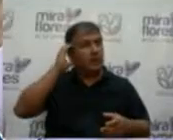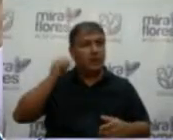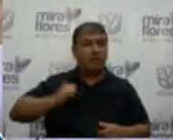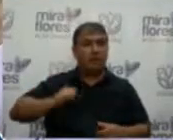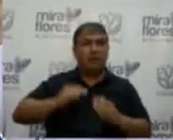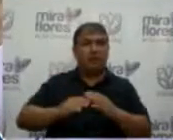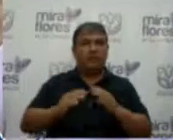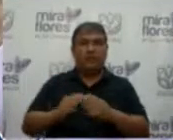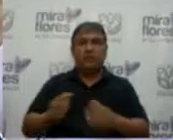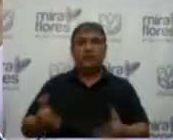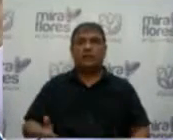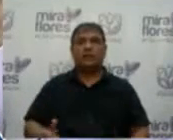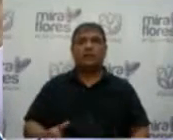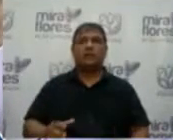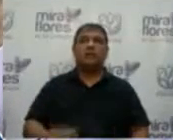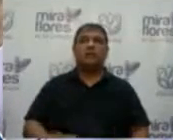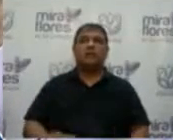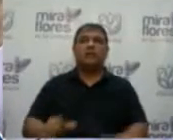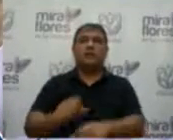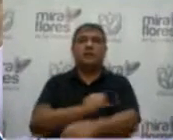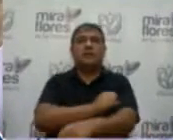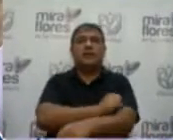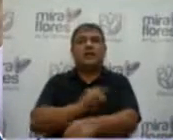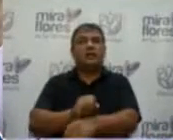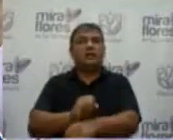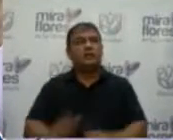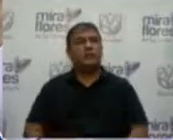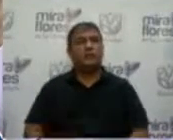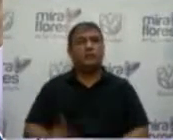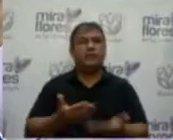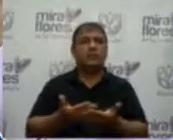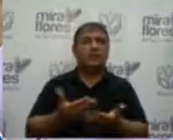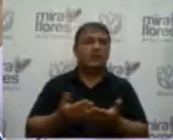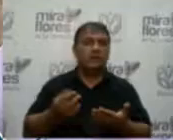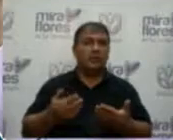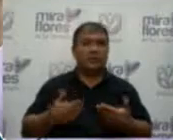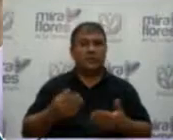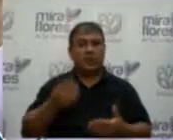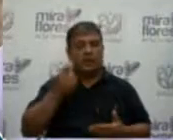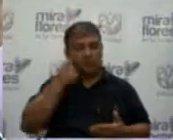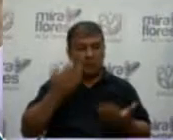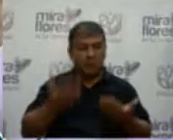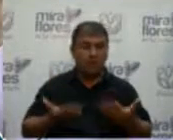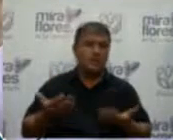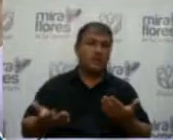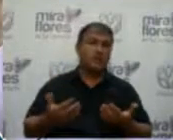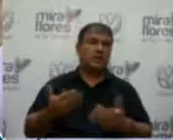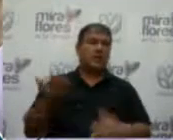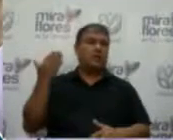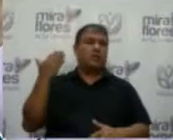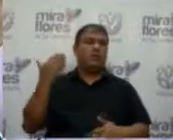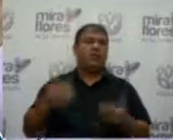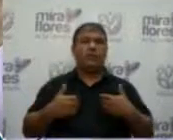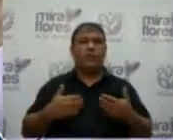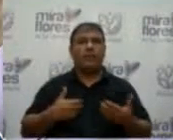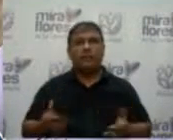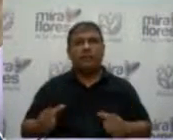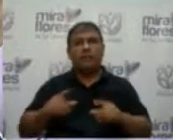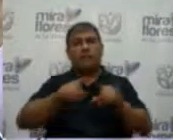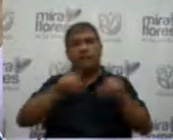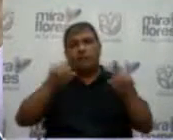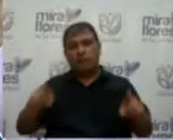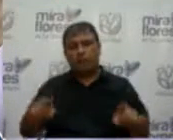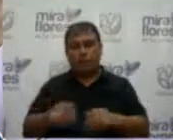de San Isidro. Bien, esto tiene un antecedente que ustedes ya conocen. Firmamos hace algún tiempo un convenio marco